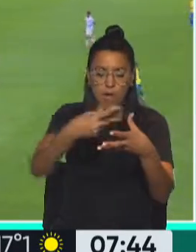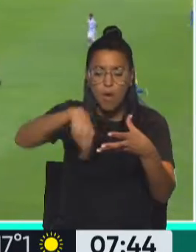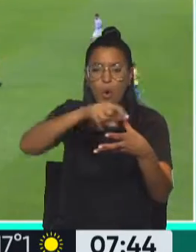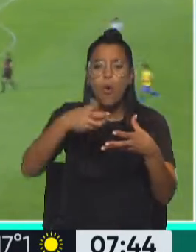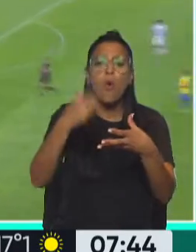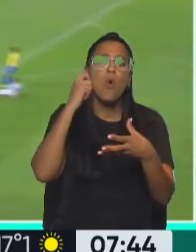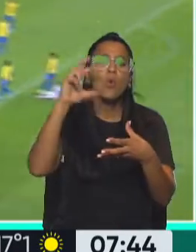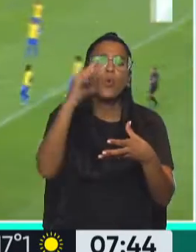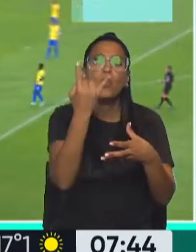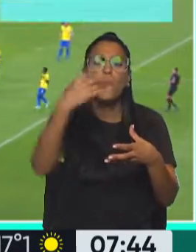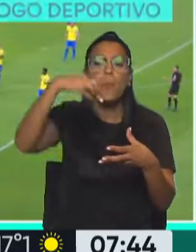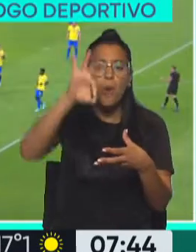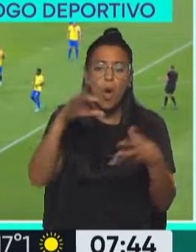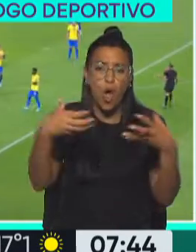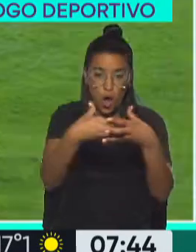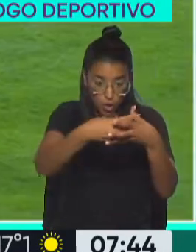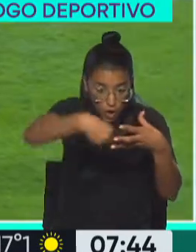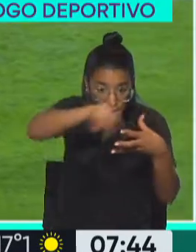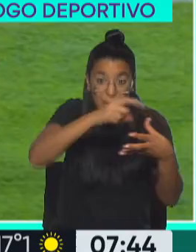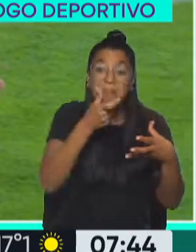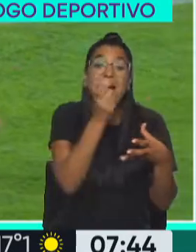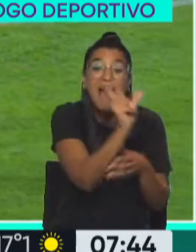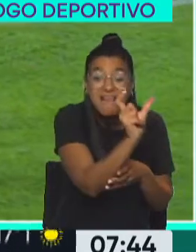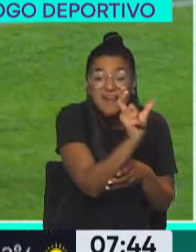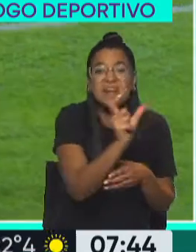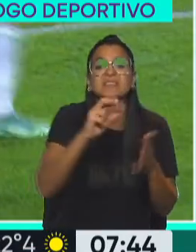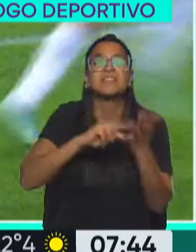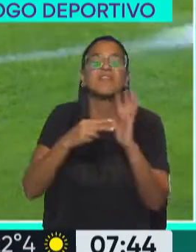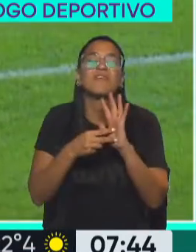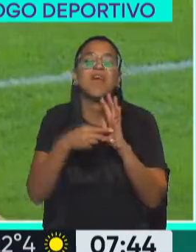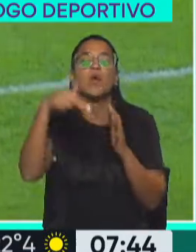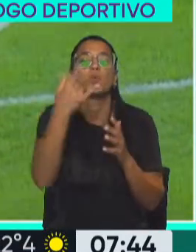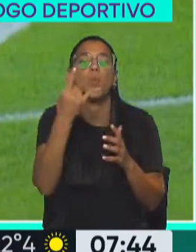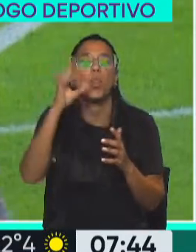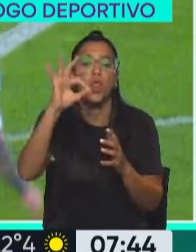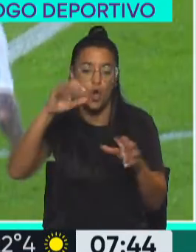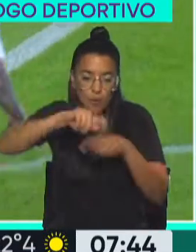que significa nudo. Este seleccionado se anudó